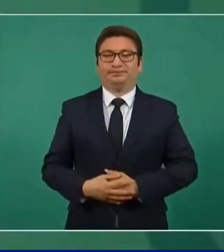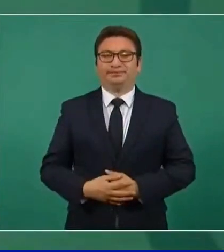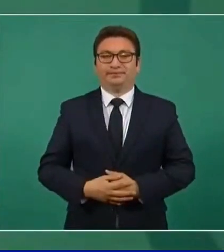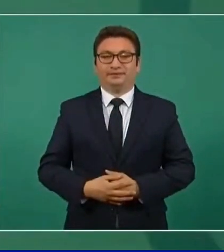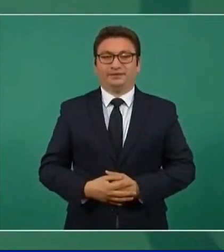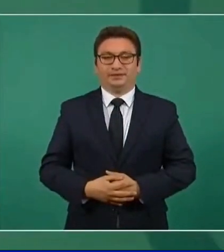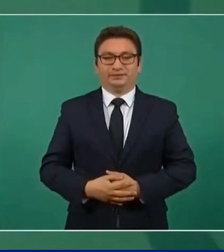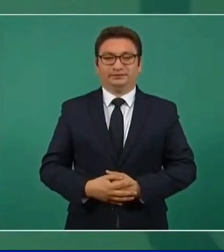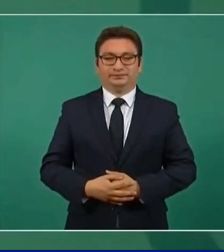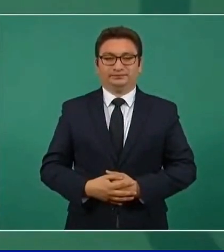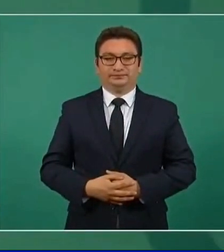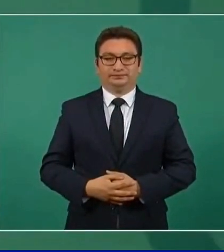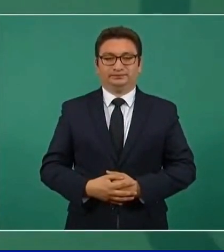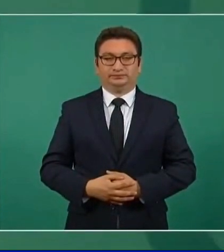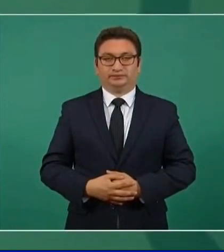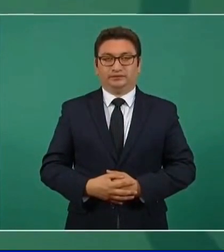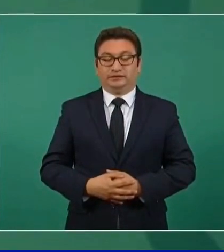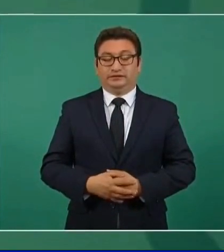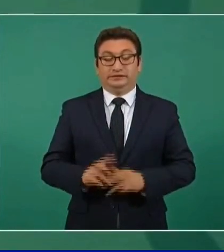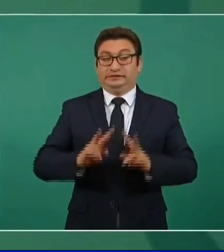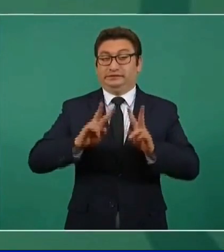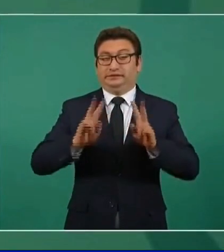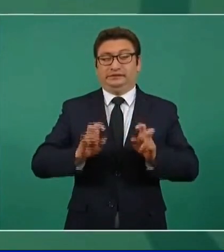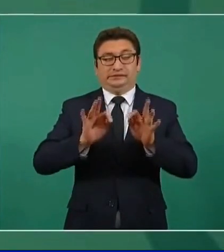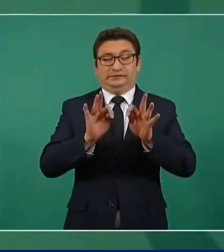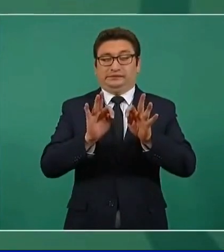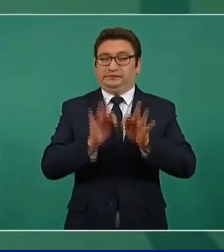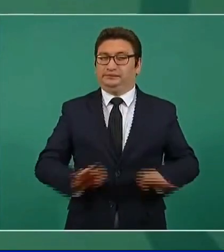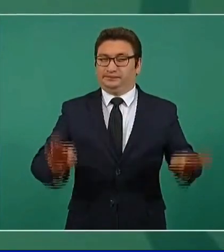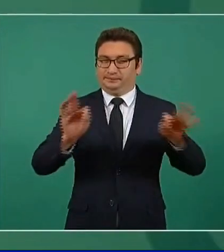Este es un tema importantísimo,